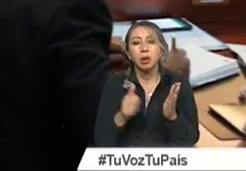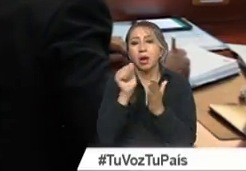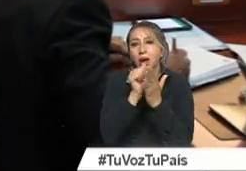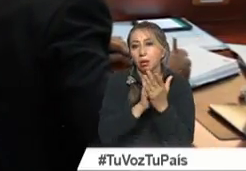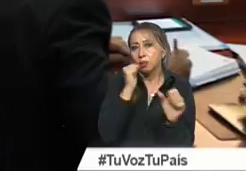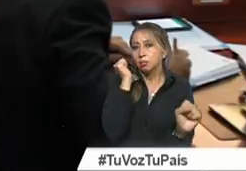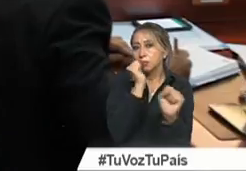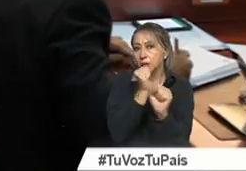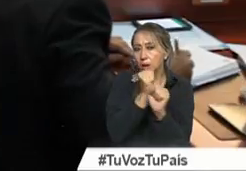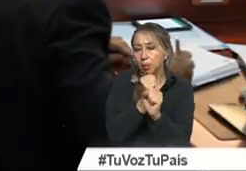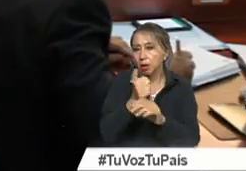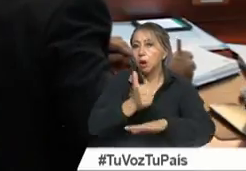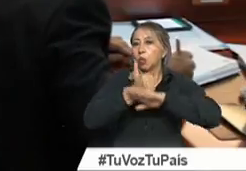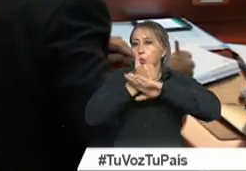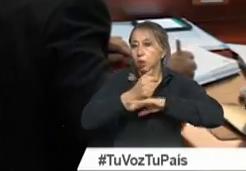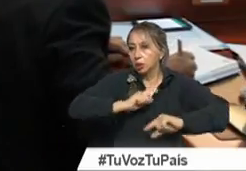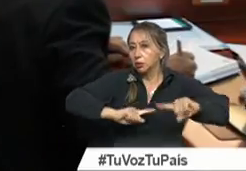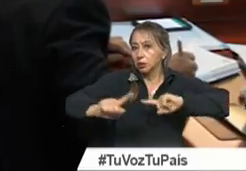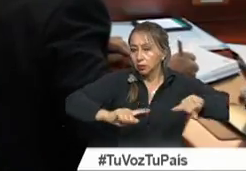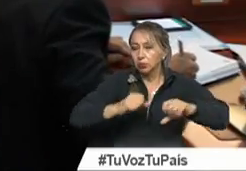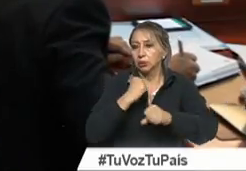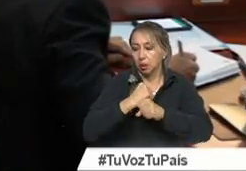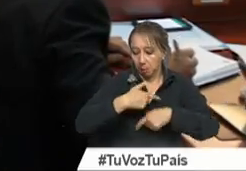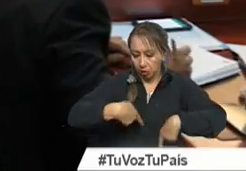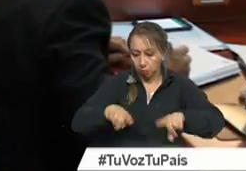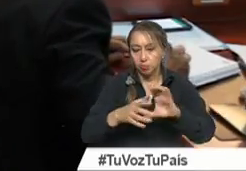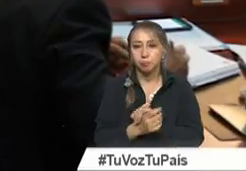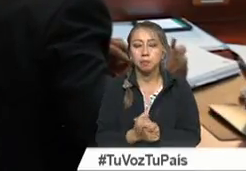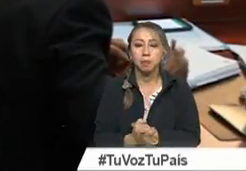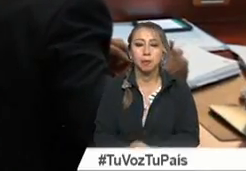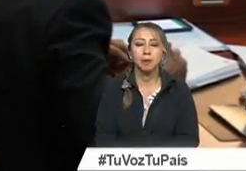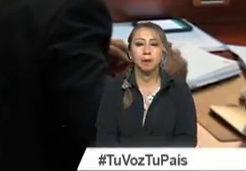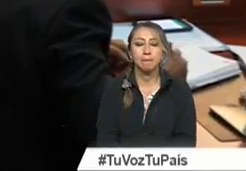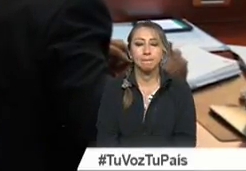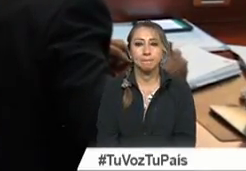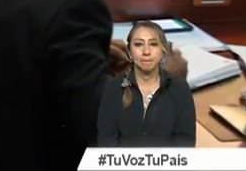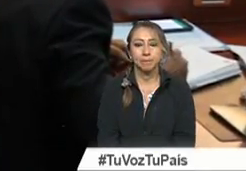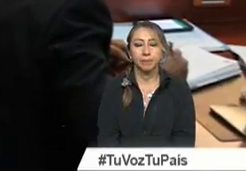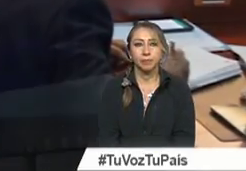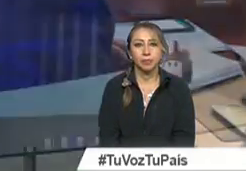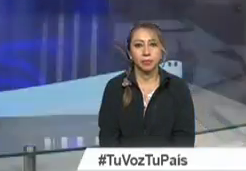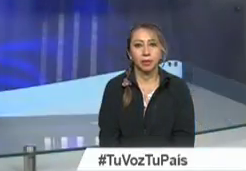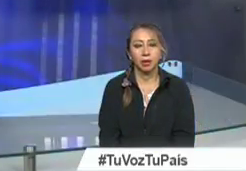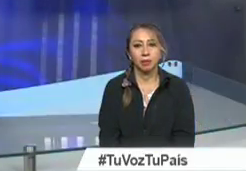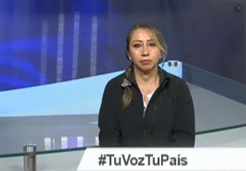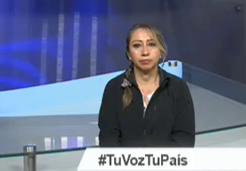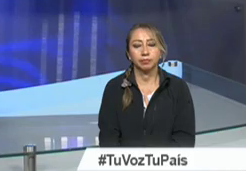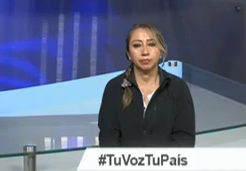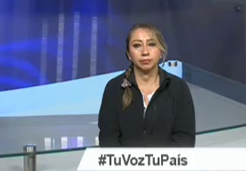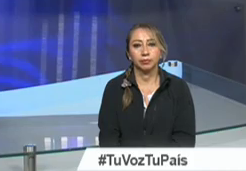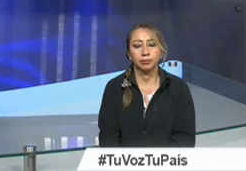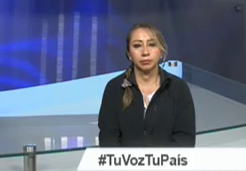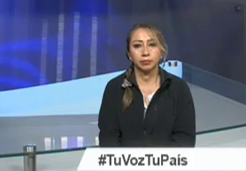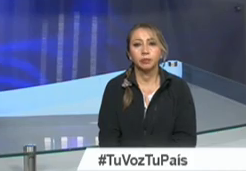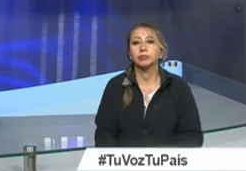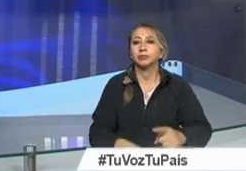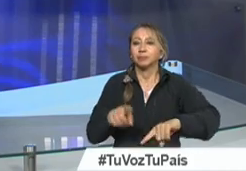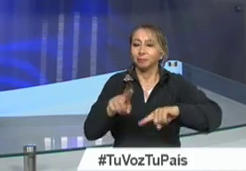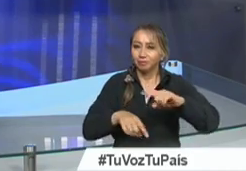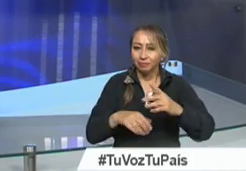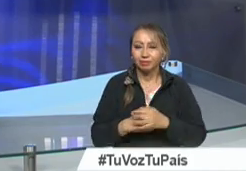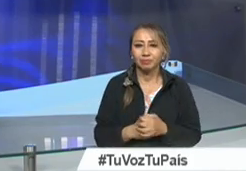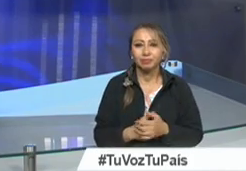trabajo con las autoridades katherine morejón noticiero ciudadano amigos amigas